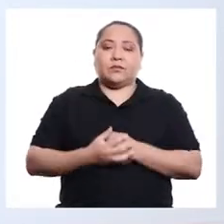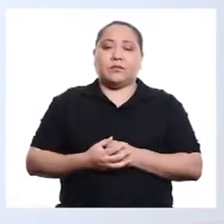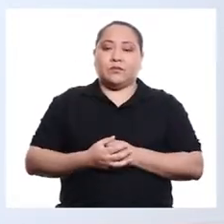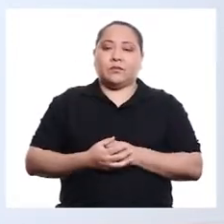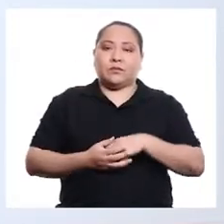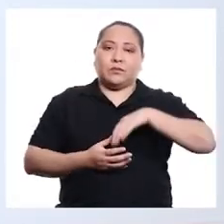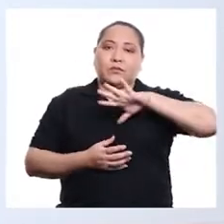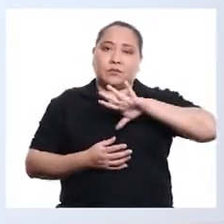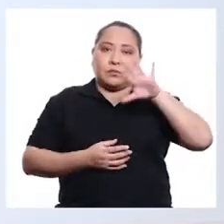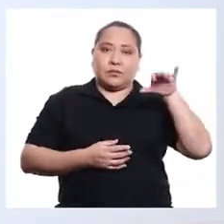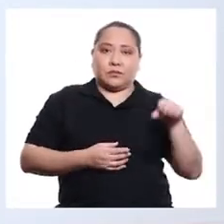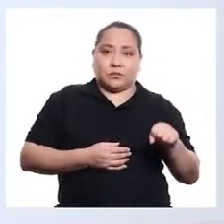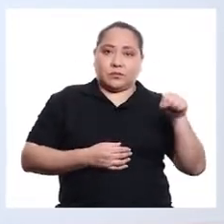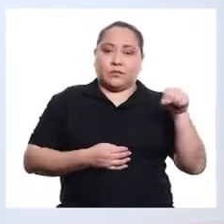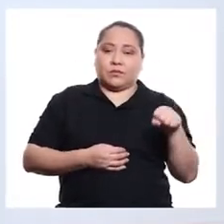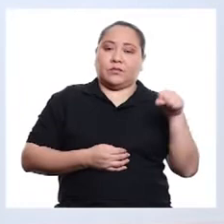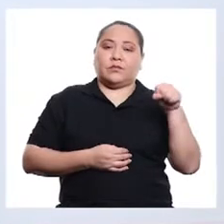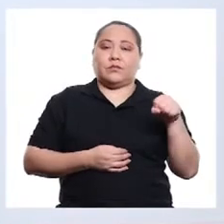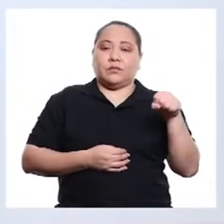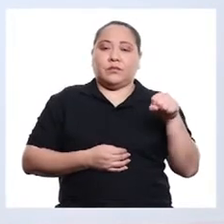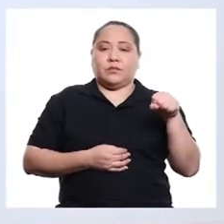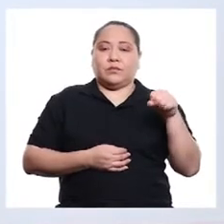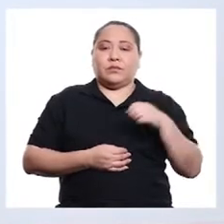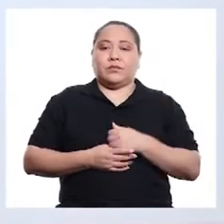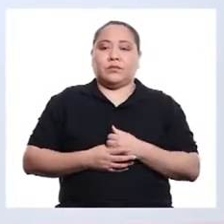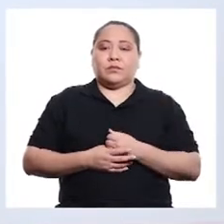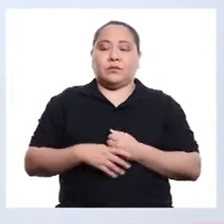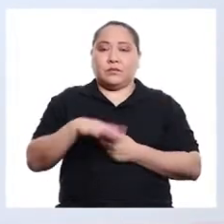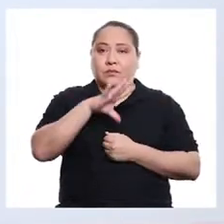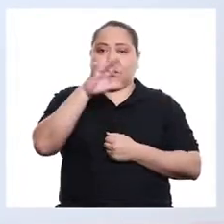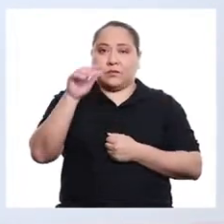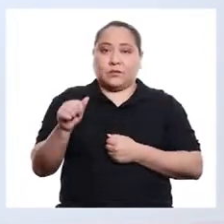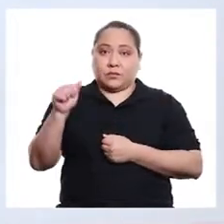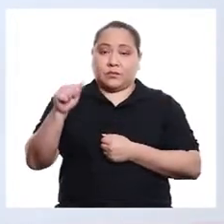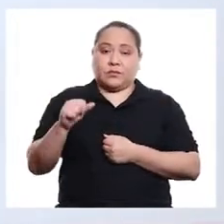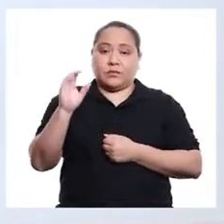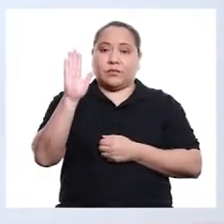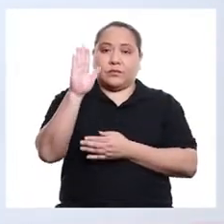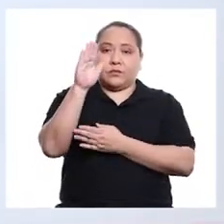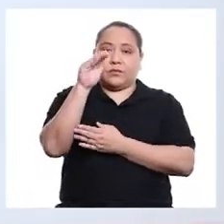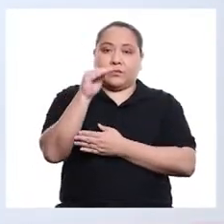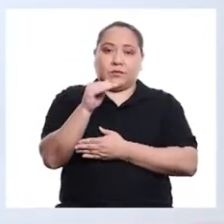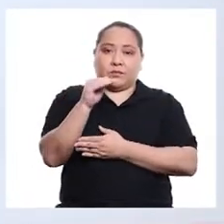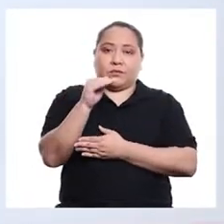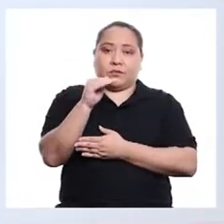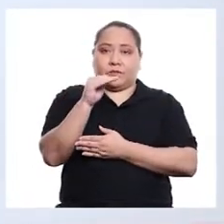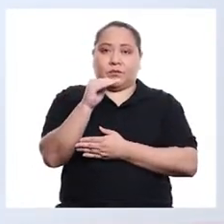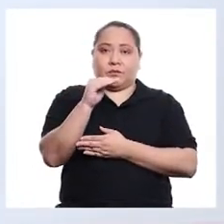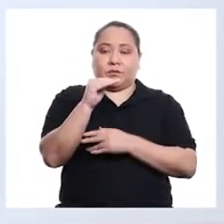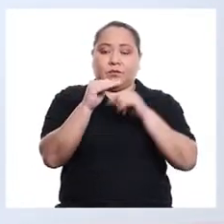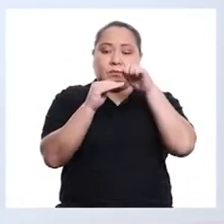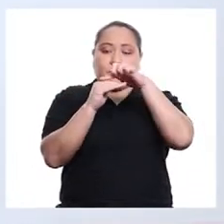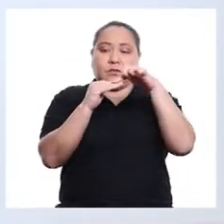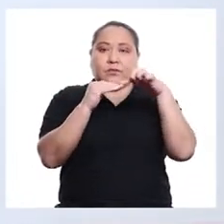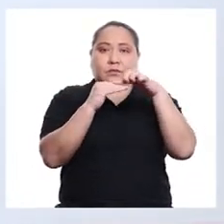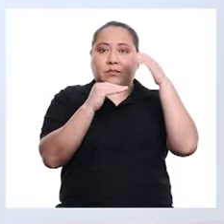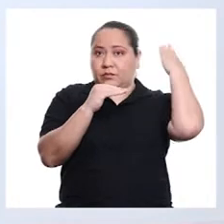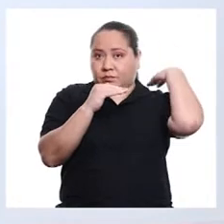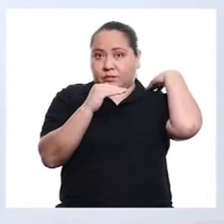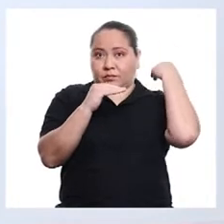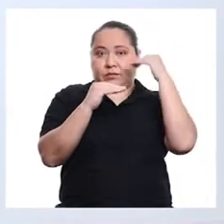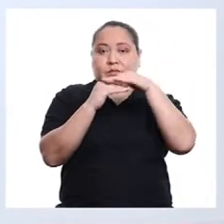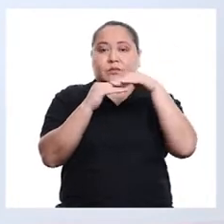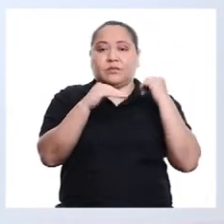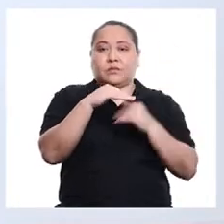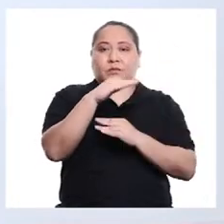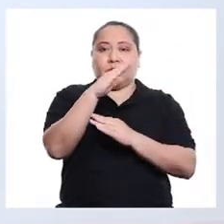Cambiamos de lado, cambiamos de brazo, eso es. Bien, y mirada hacia abajo. Muy